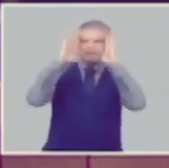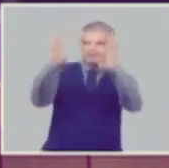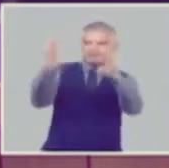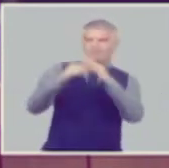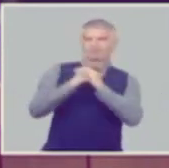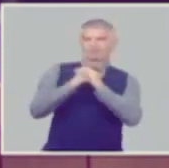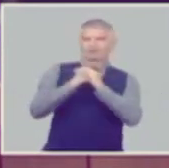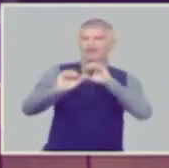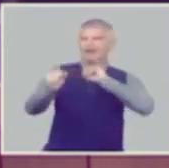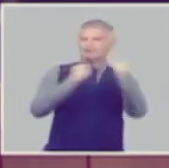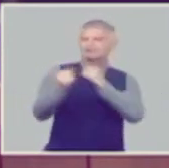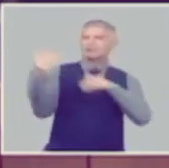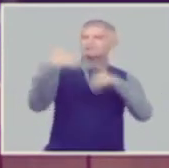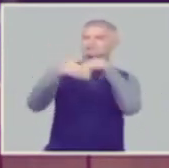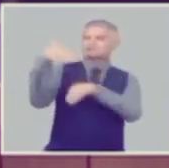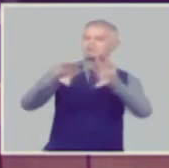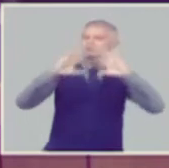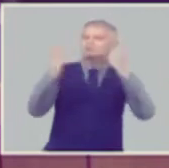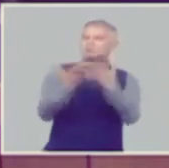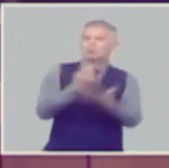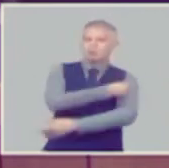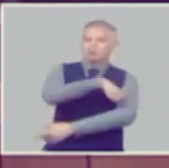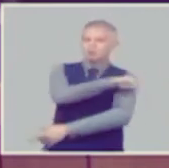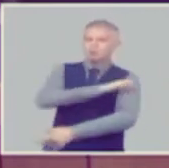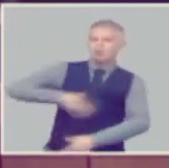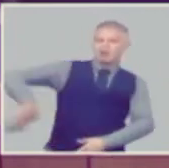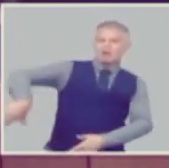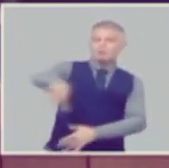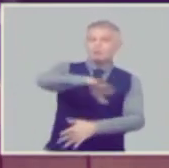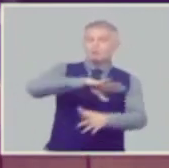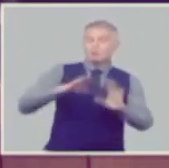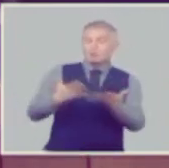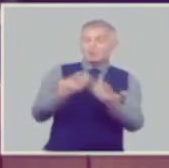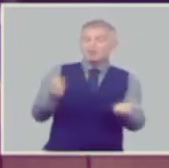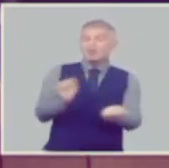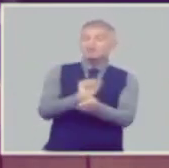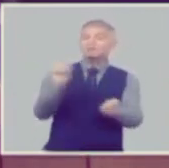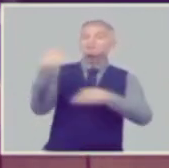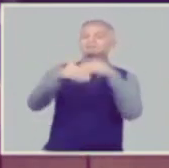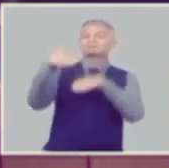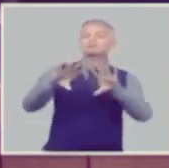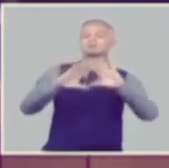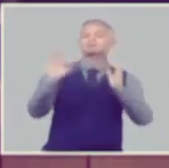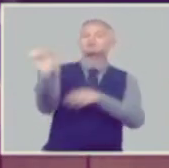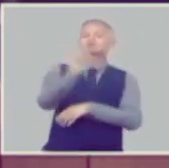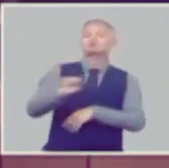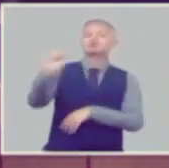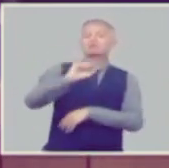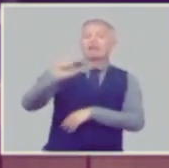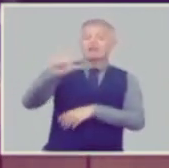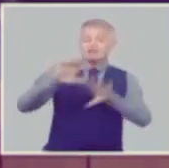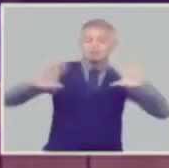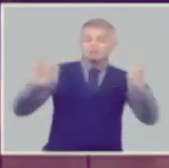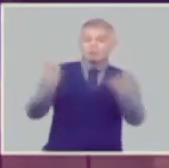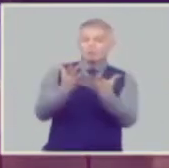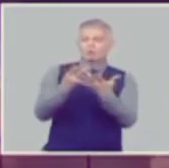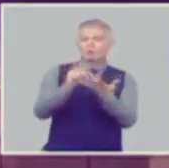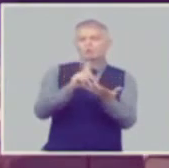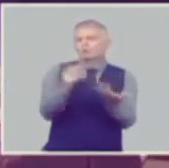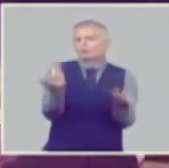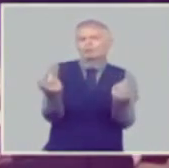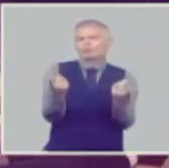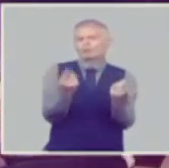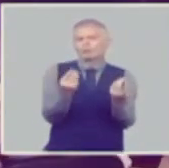a garantizar la participación ciudadana, sin la cual la democracia socialista carece de sentido. El objetivo